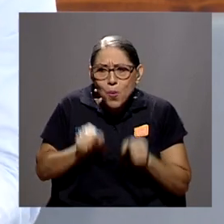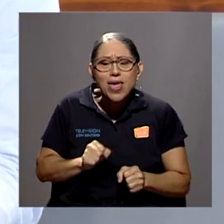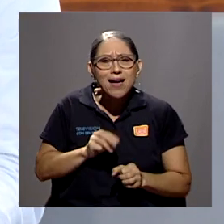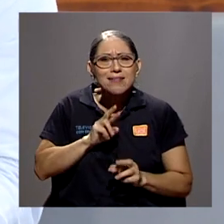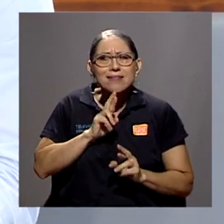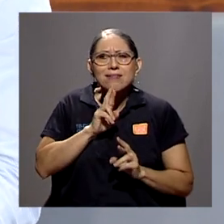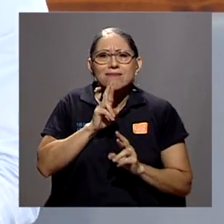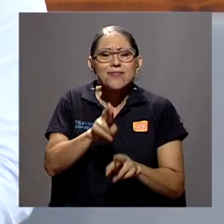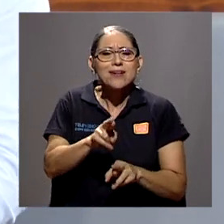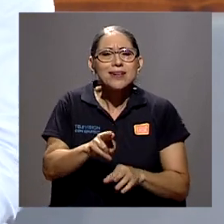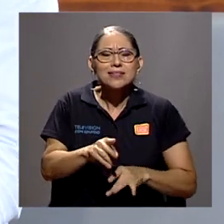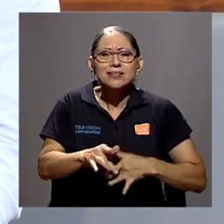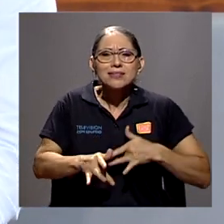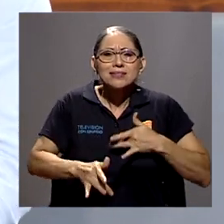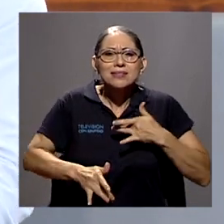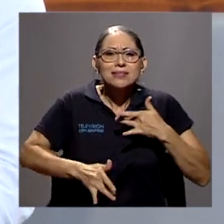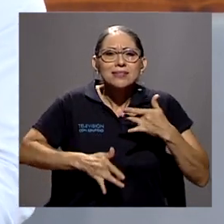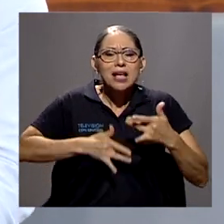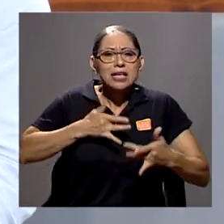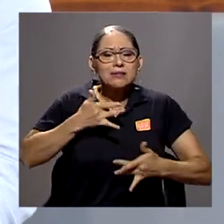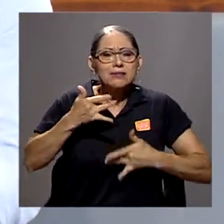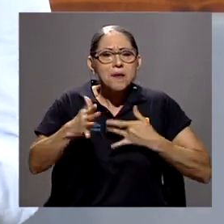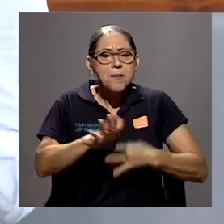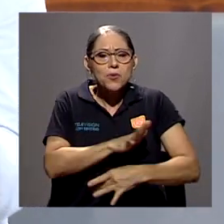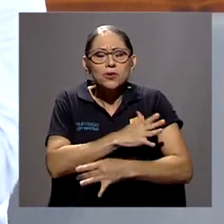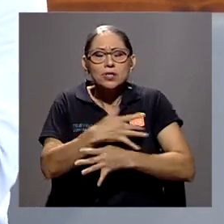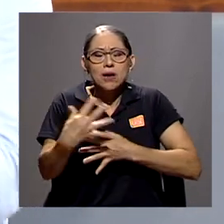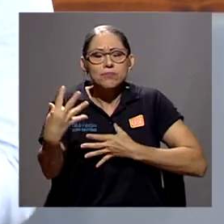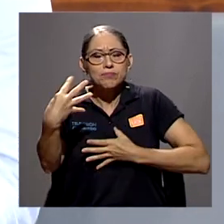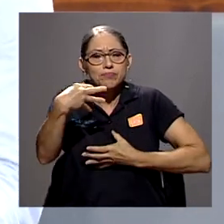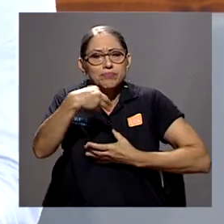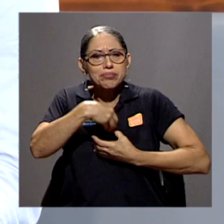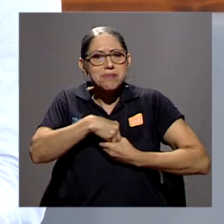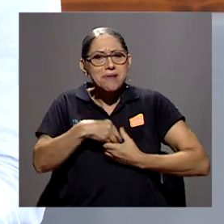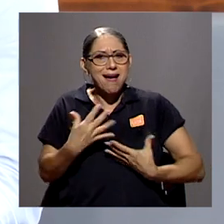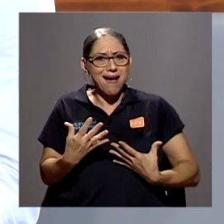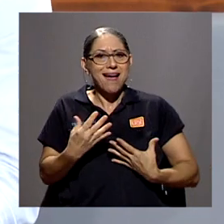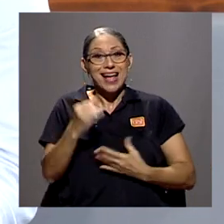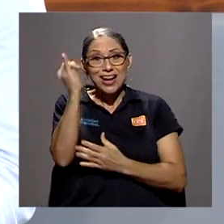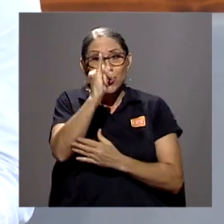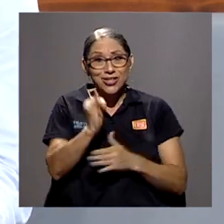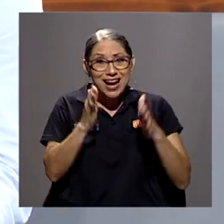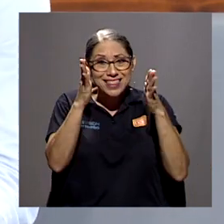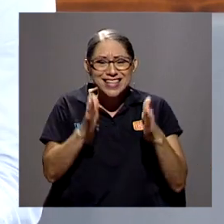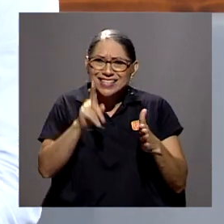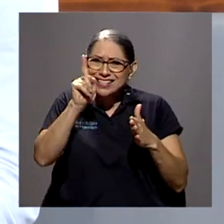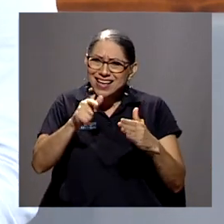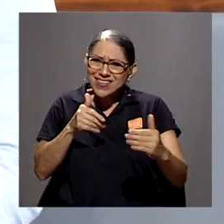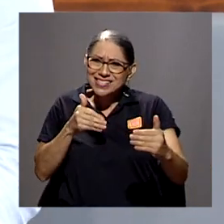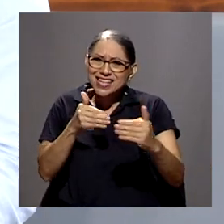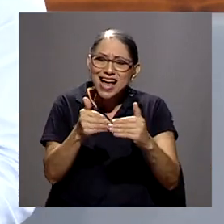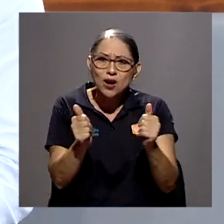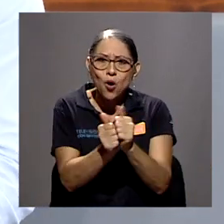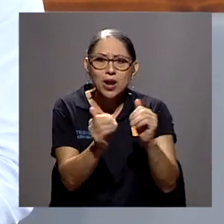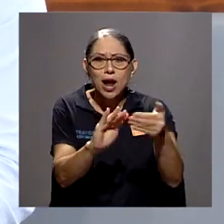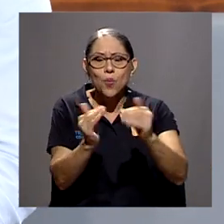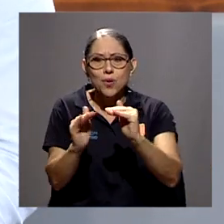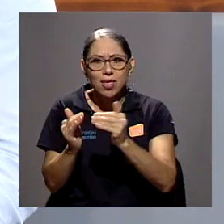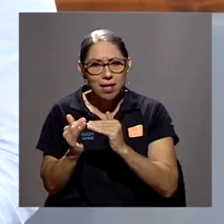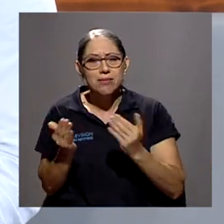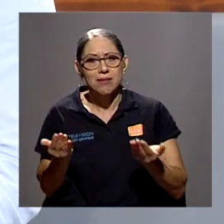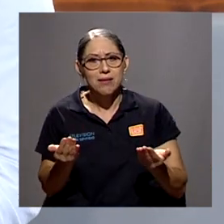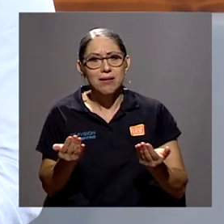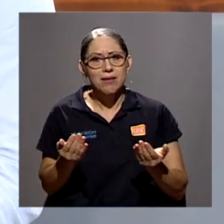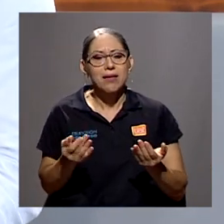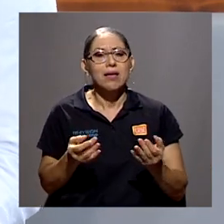sensaciones que les produce la música entonces me parece muy importante que haya una cercanía de los artistas con él con la comunidad y en este caso me parece